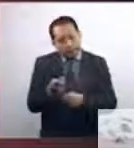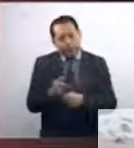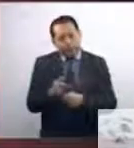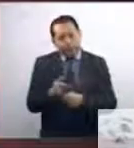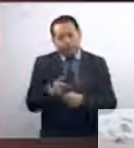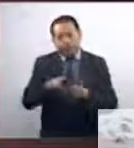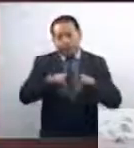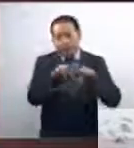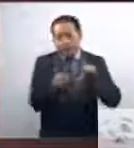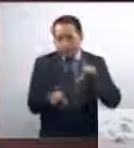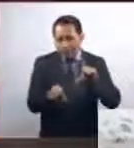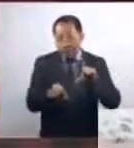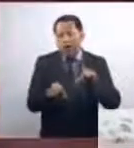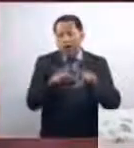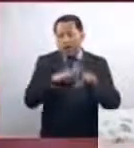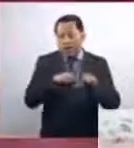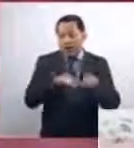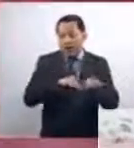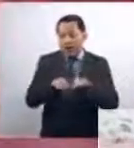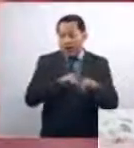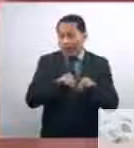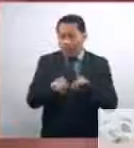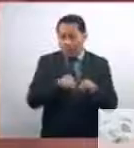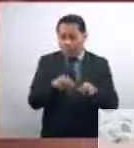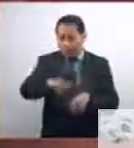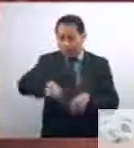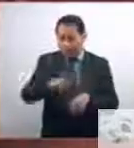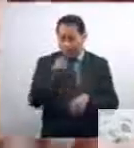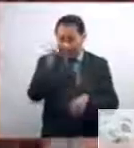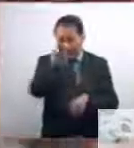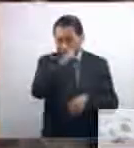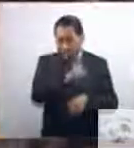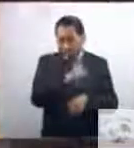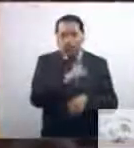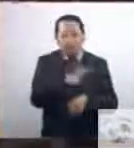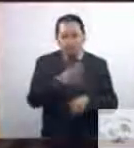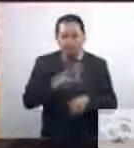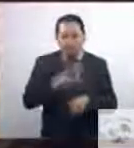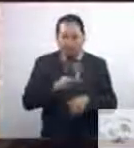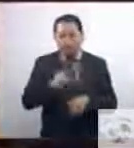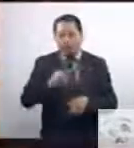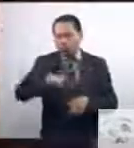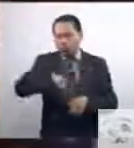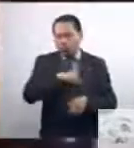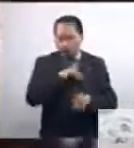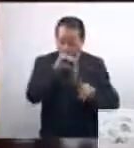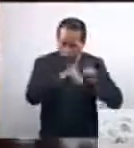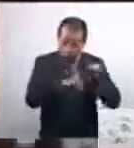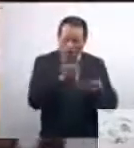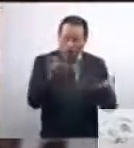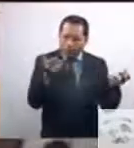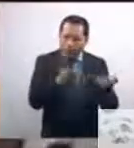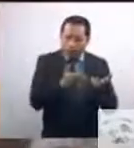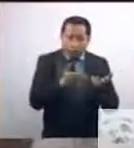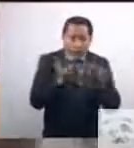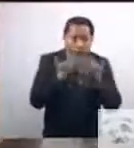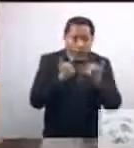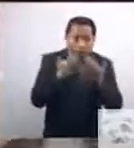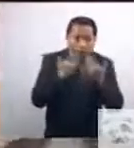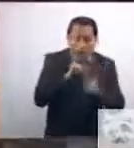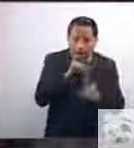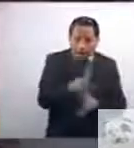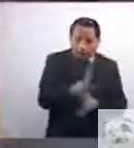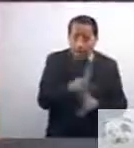país y si no establecemos un precedente en favor de los pequeños y medianos productores, seguiremos pagando las